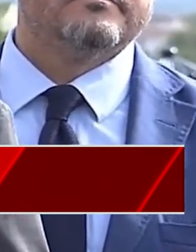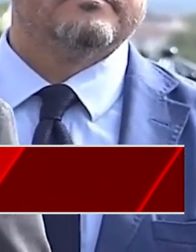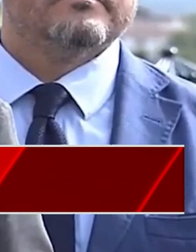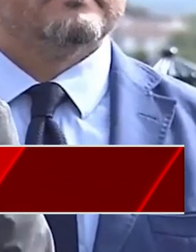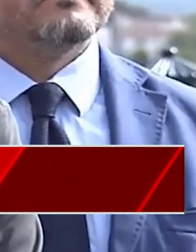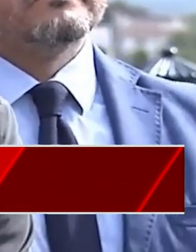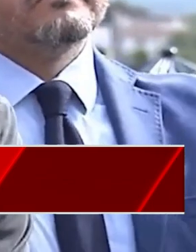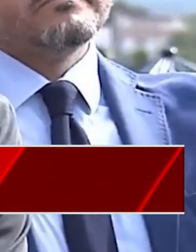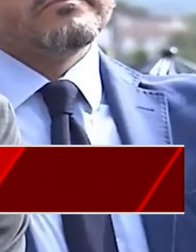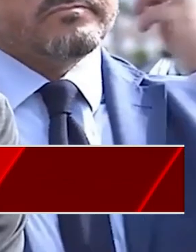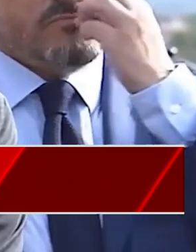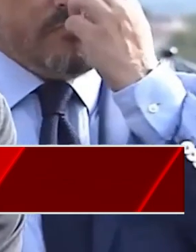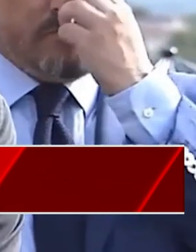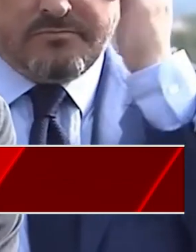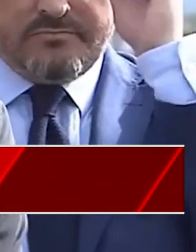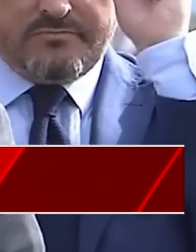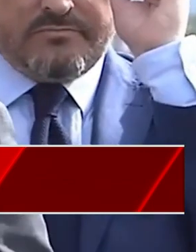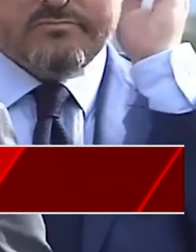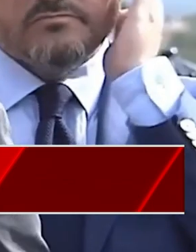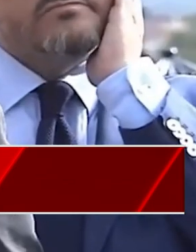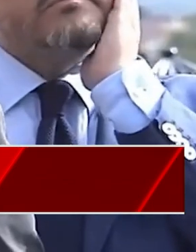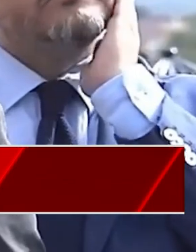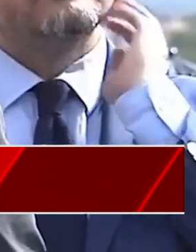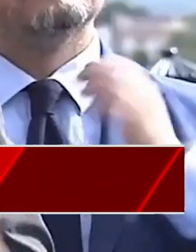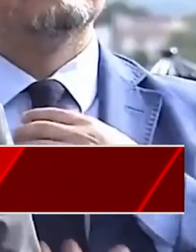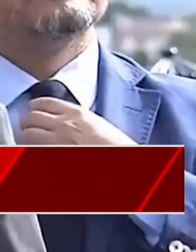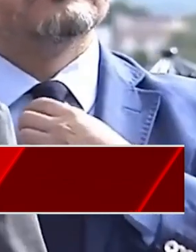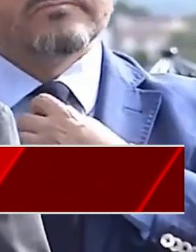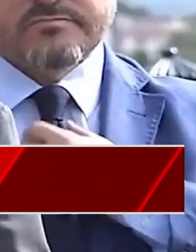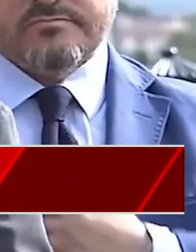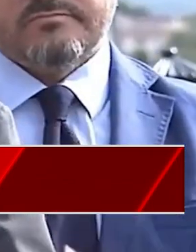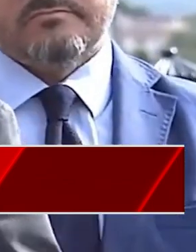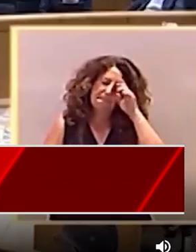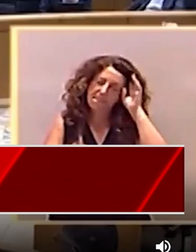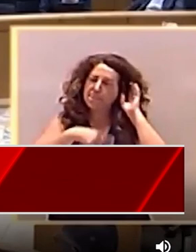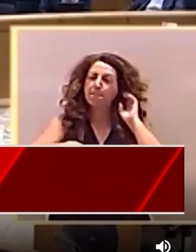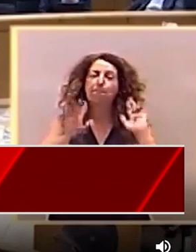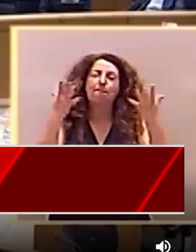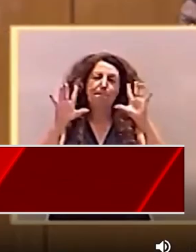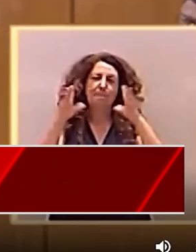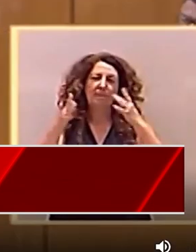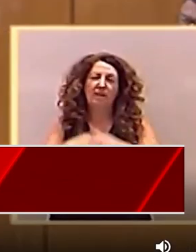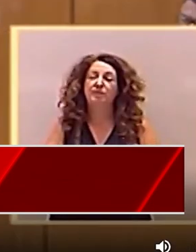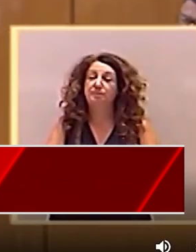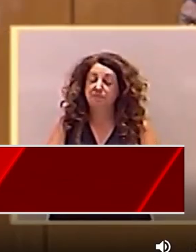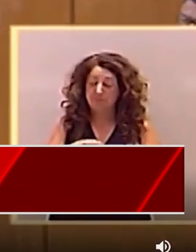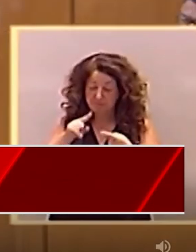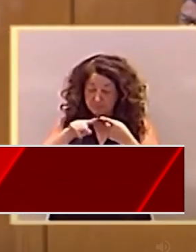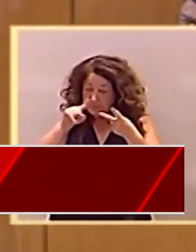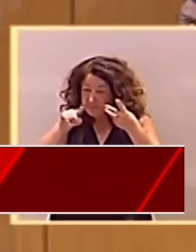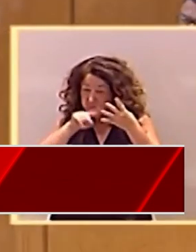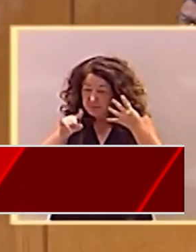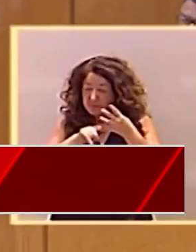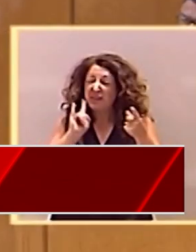hecho ofreció 500 veces y lo he rechazado pero desde mi punto de vista Oye y la gente lo debe estar interpretando así vox tampoco se estaba centrando en algunos